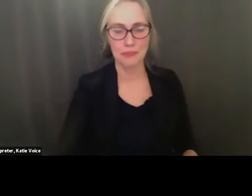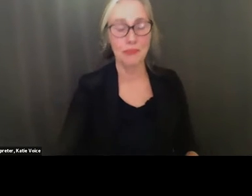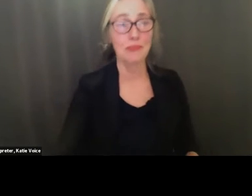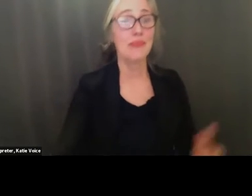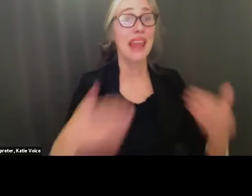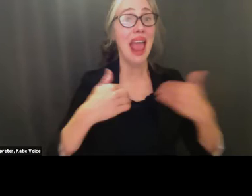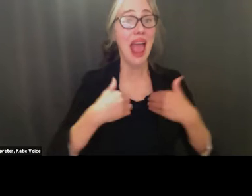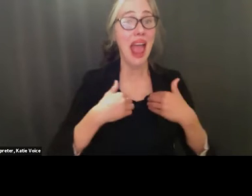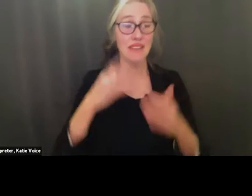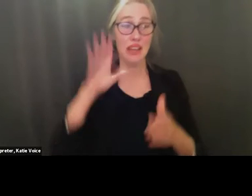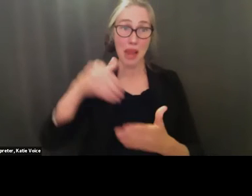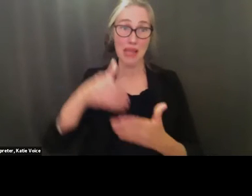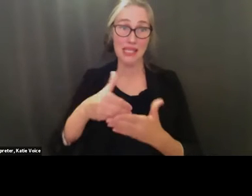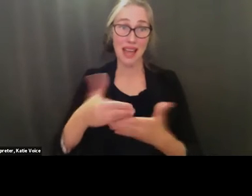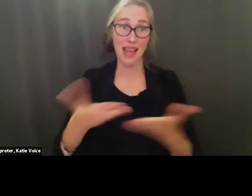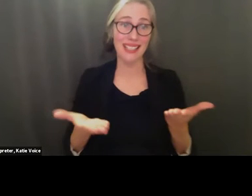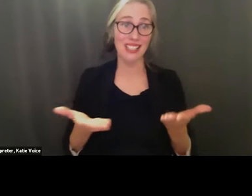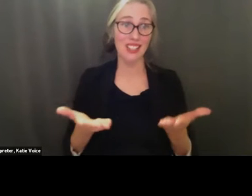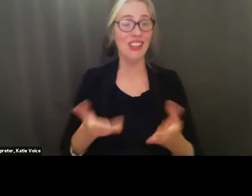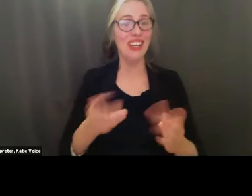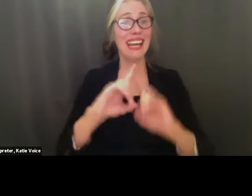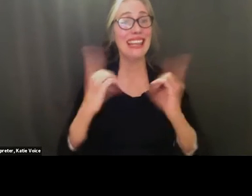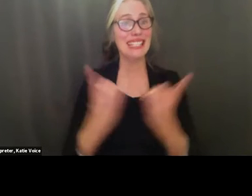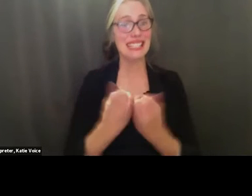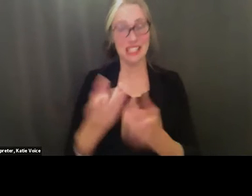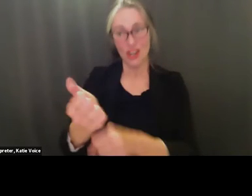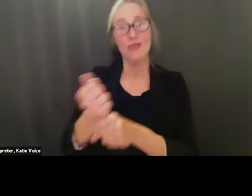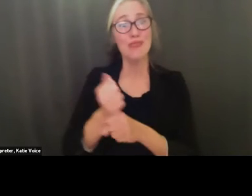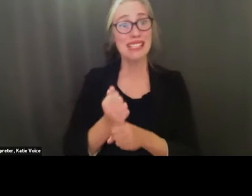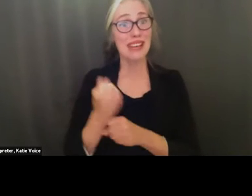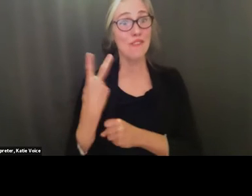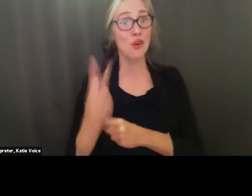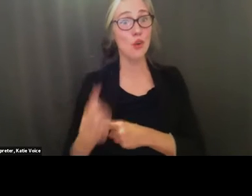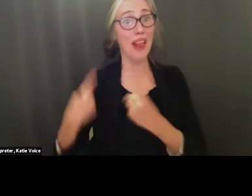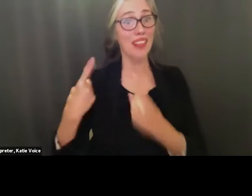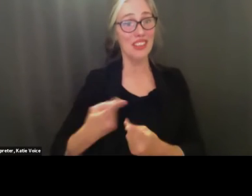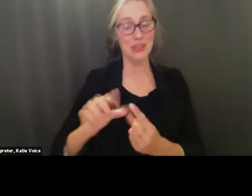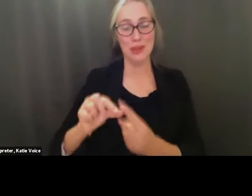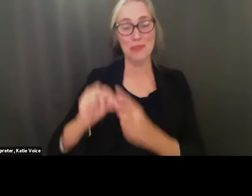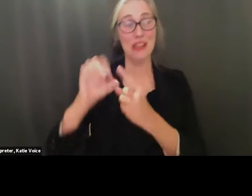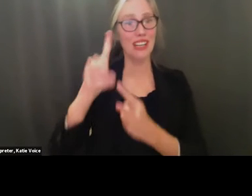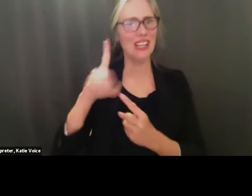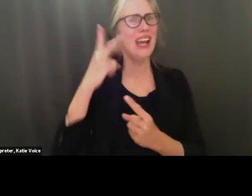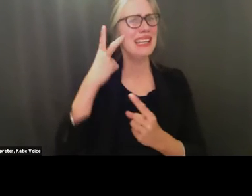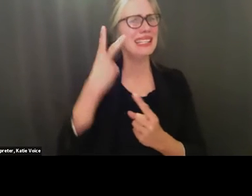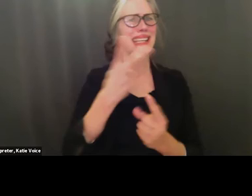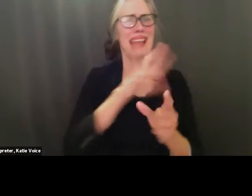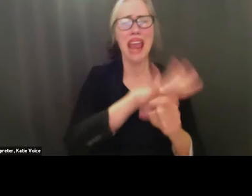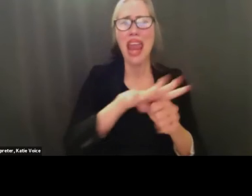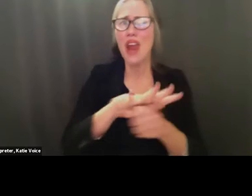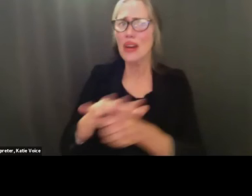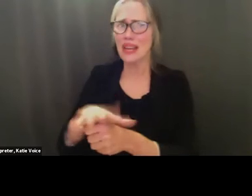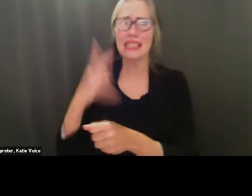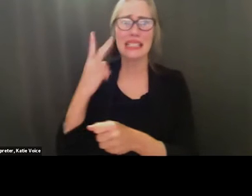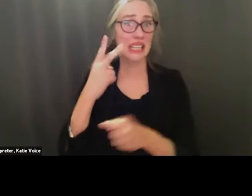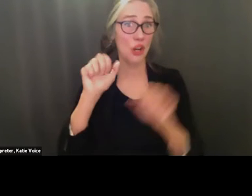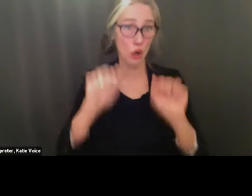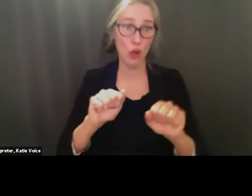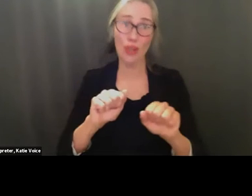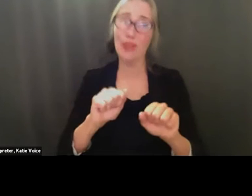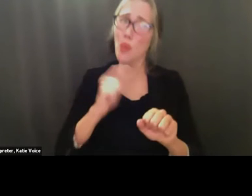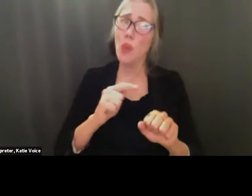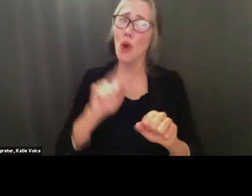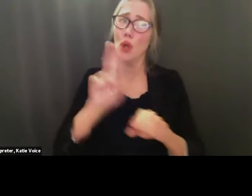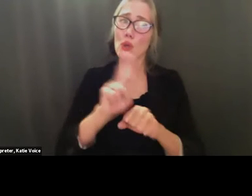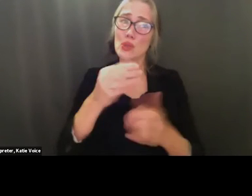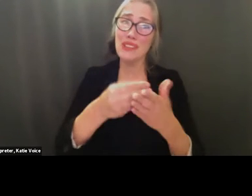ese correo electrónico. Y el distrito ha recibido fondos por todos estos años y hay muchas áreas